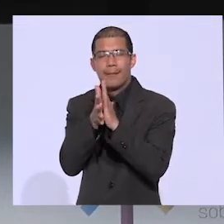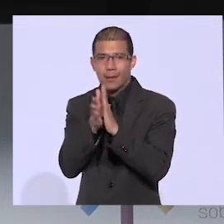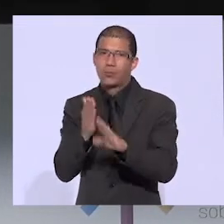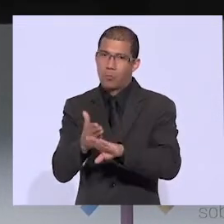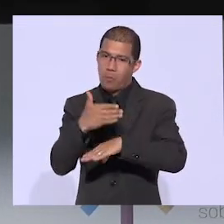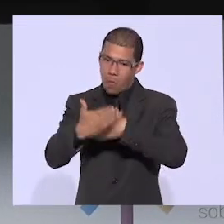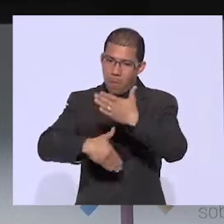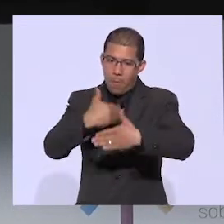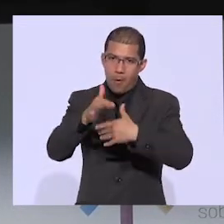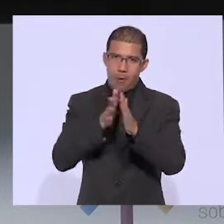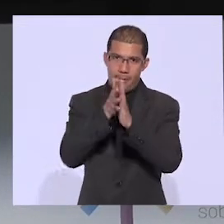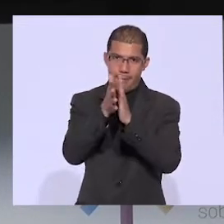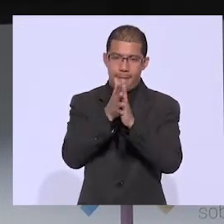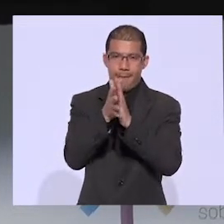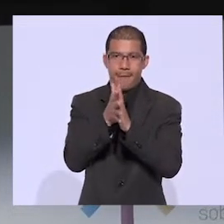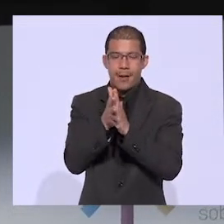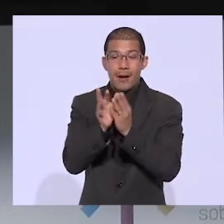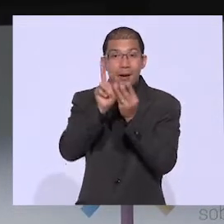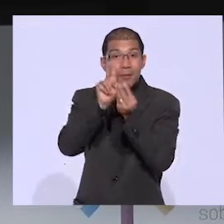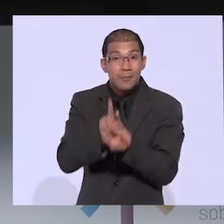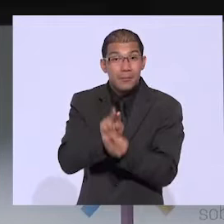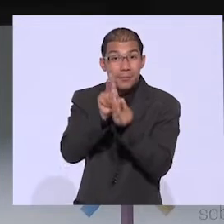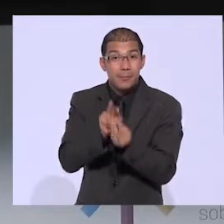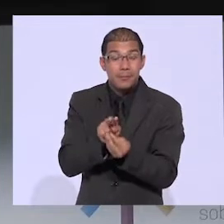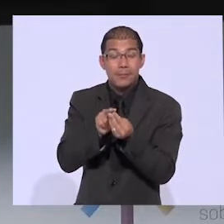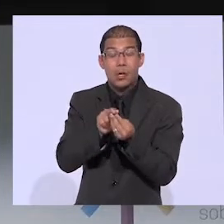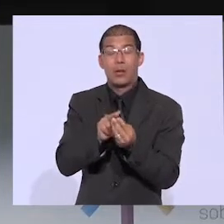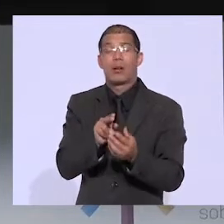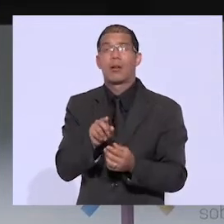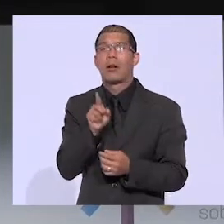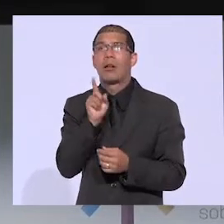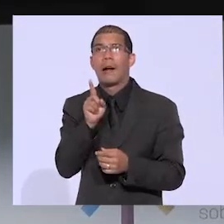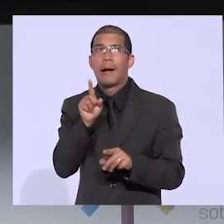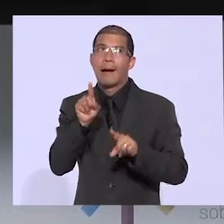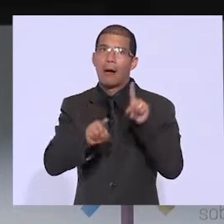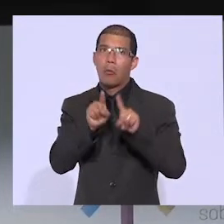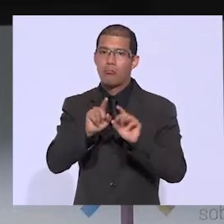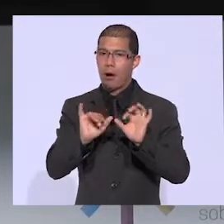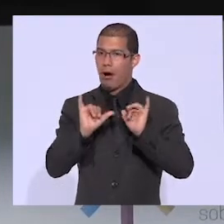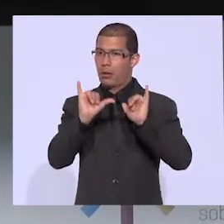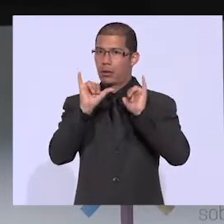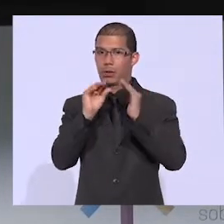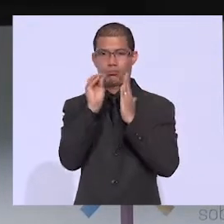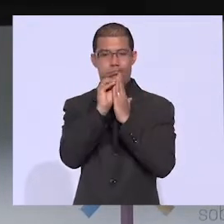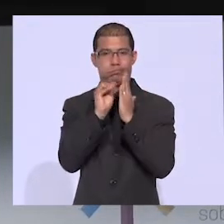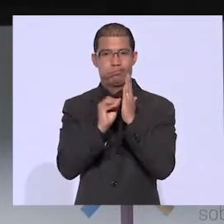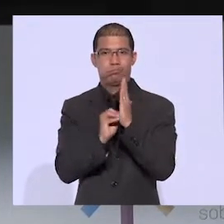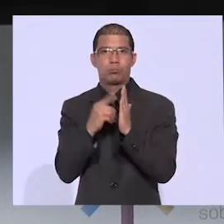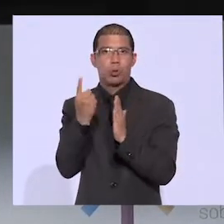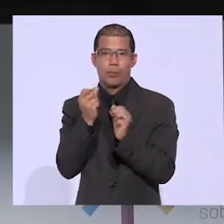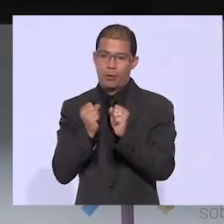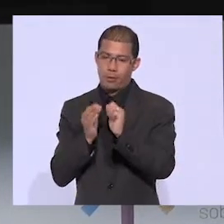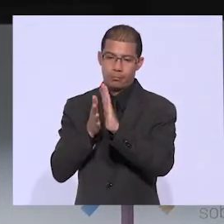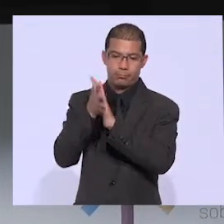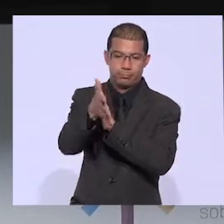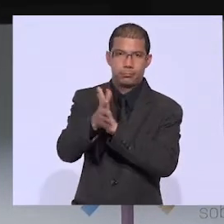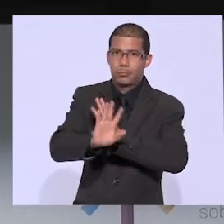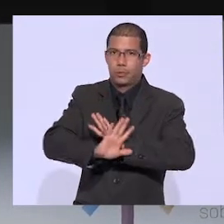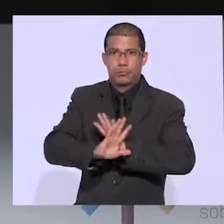contando, hay variables que son tal cual es, puramente descriptivas, que no